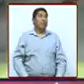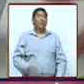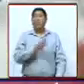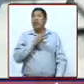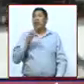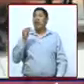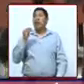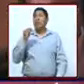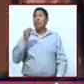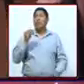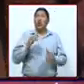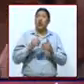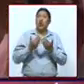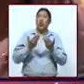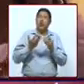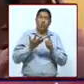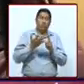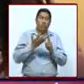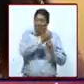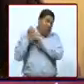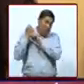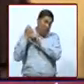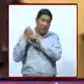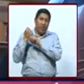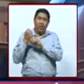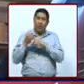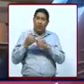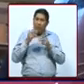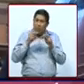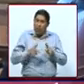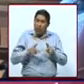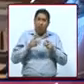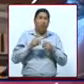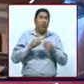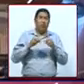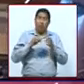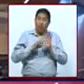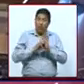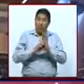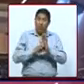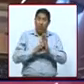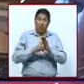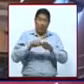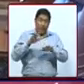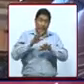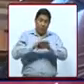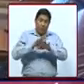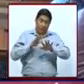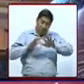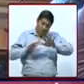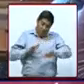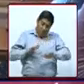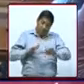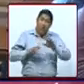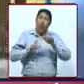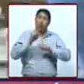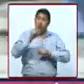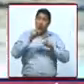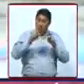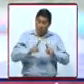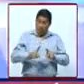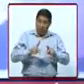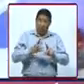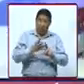La trata, más que todo, vamos a hacerles algunos detalles más con cadenas. Cada manito representaría una persona que ha